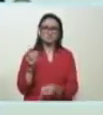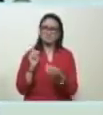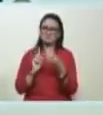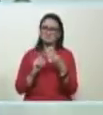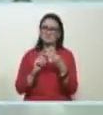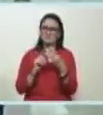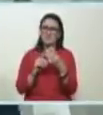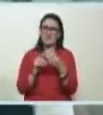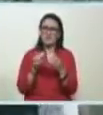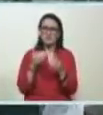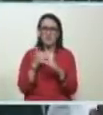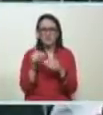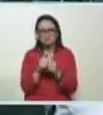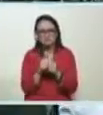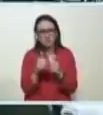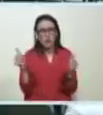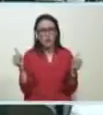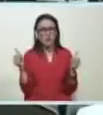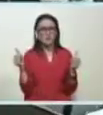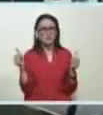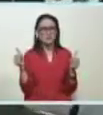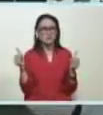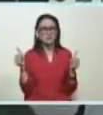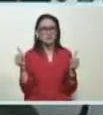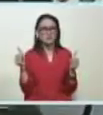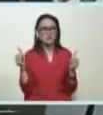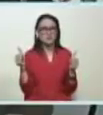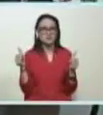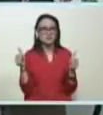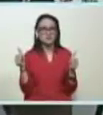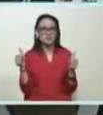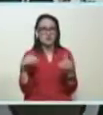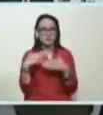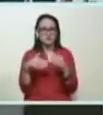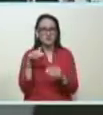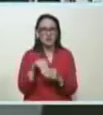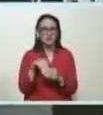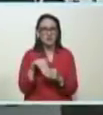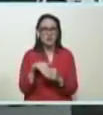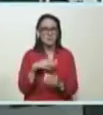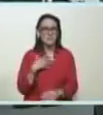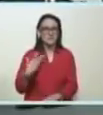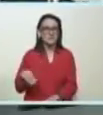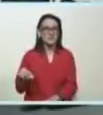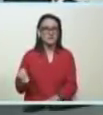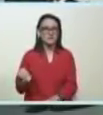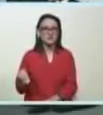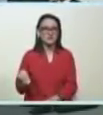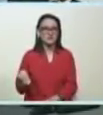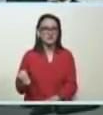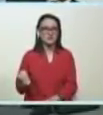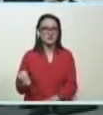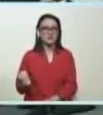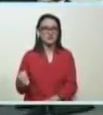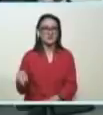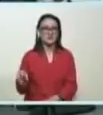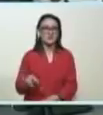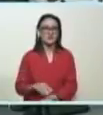tercera separación del proceso electoral presidencial convocado en